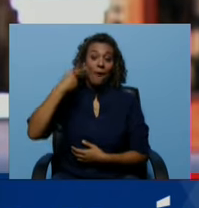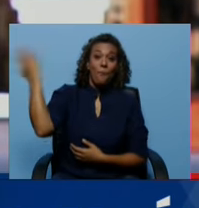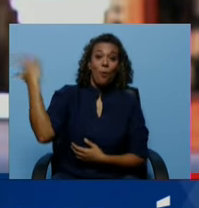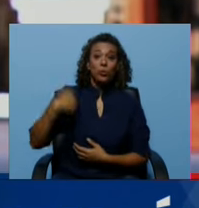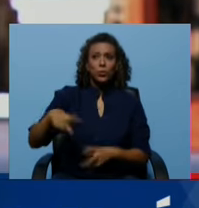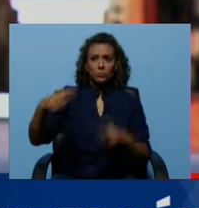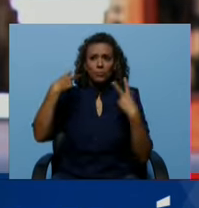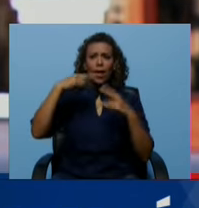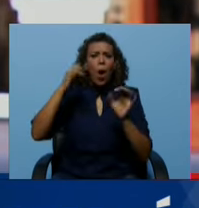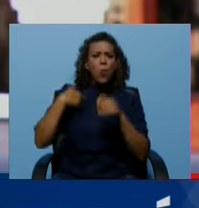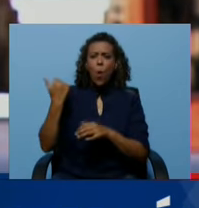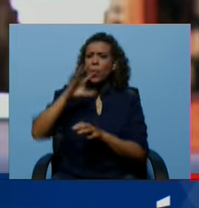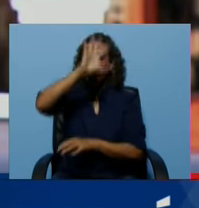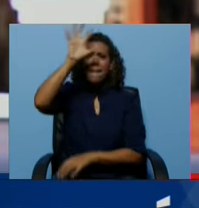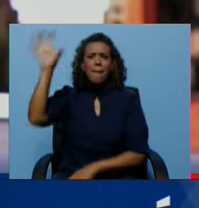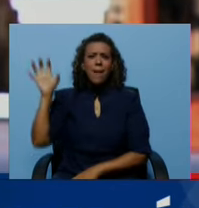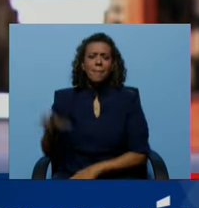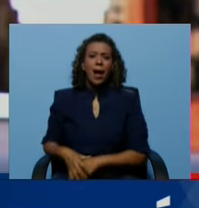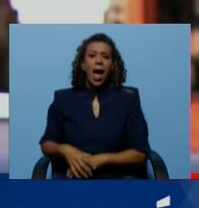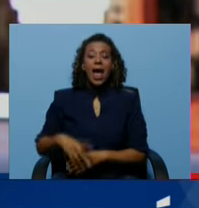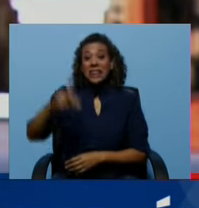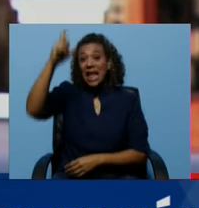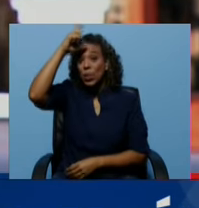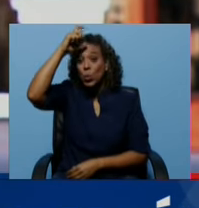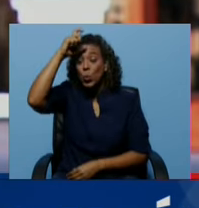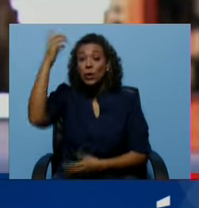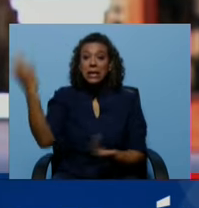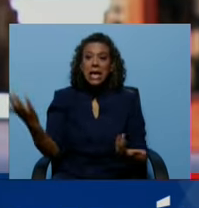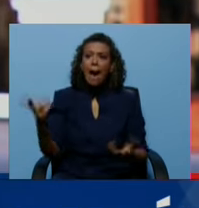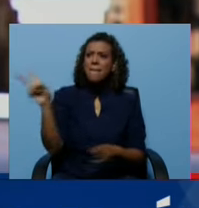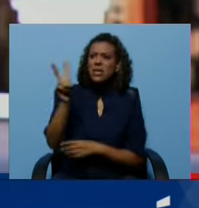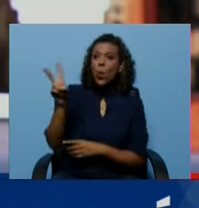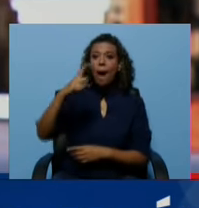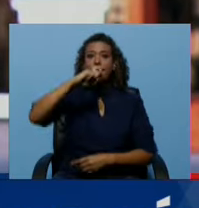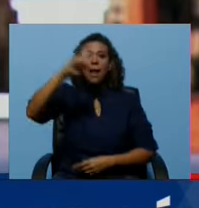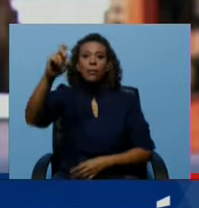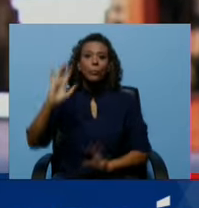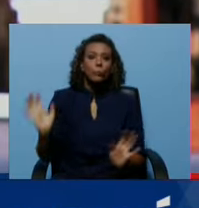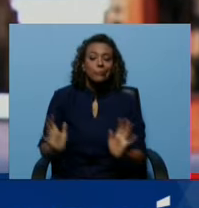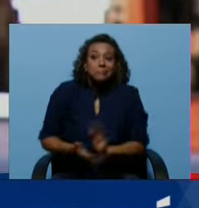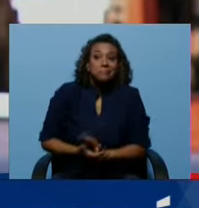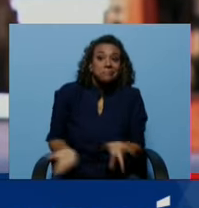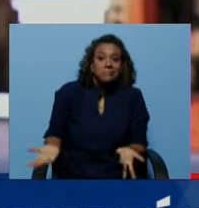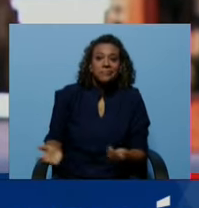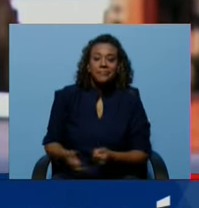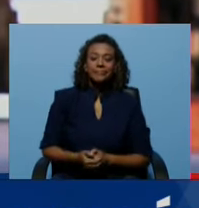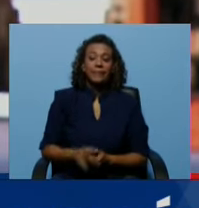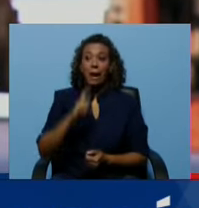Usted va a cualquier pueblo de Turquía, Venezuela, Maduro.